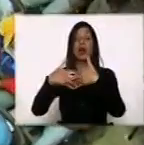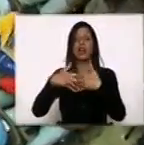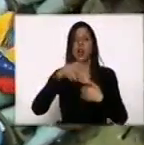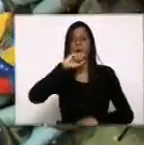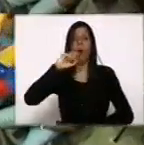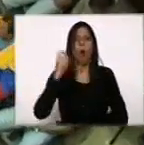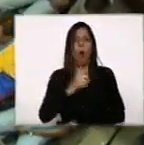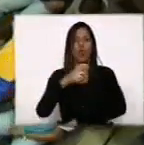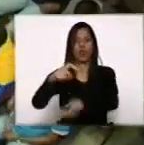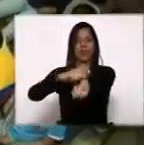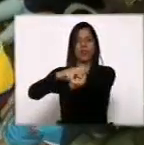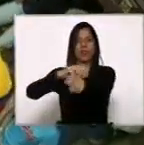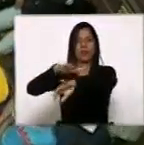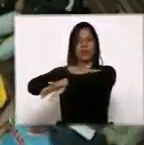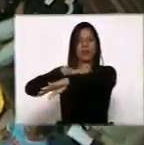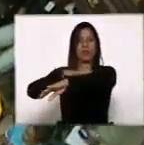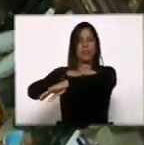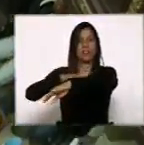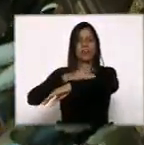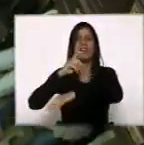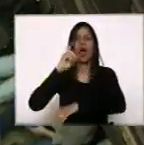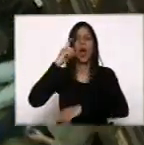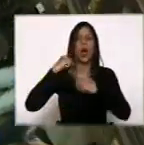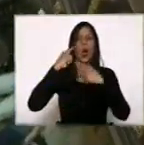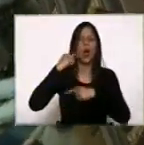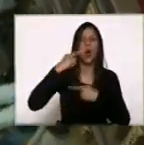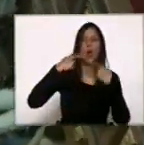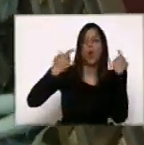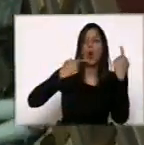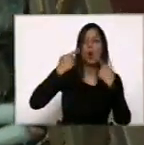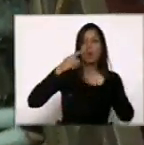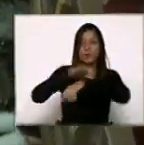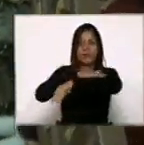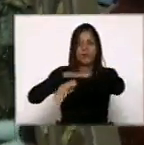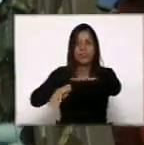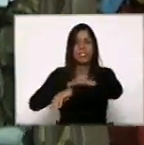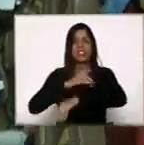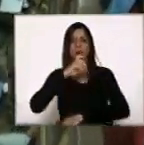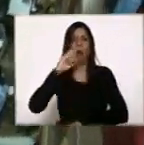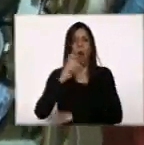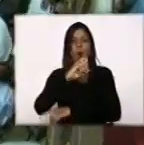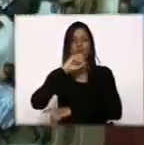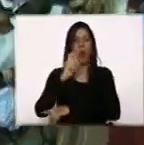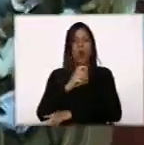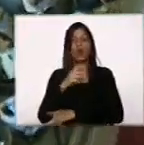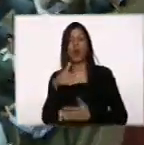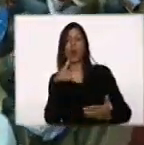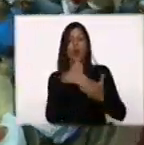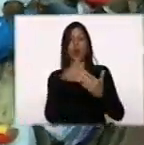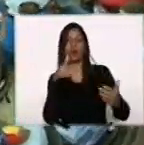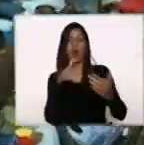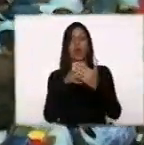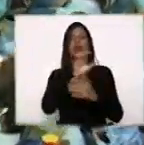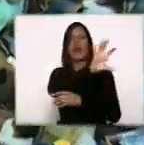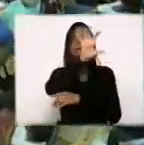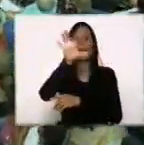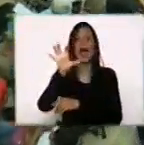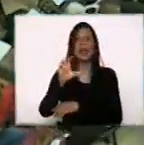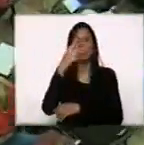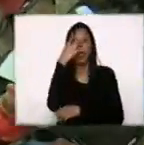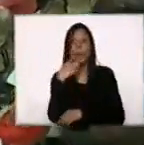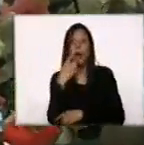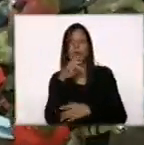que persigue, que se ensaña, que comete agresiones contra los pueblos bajo